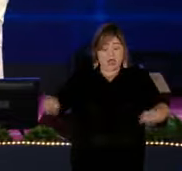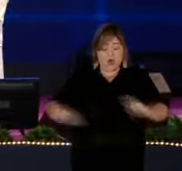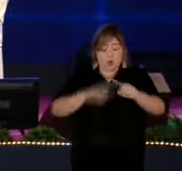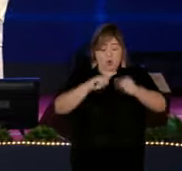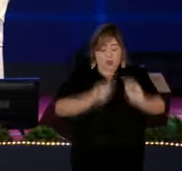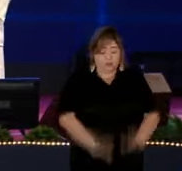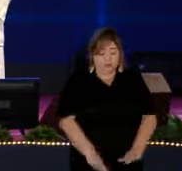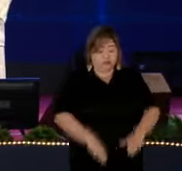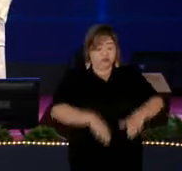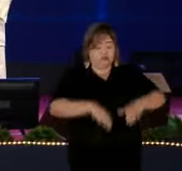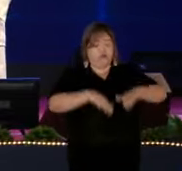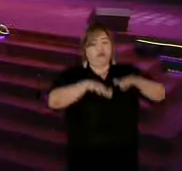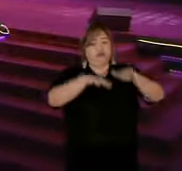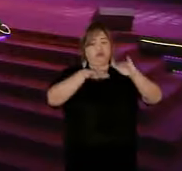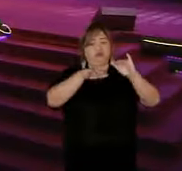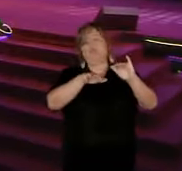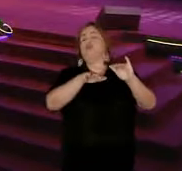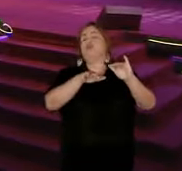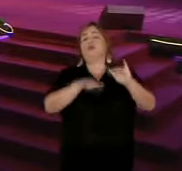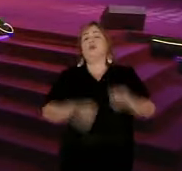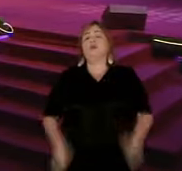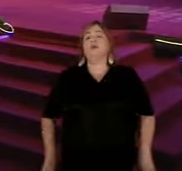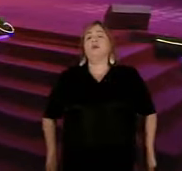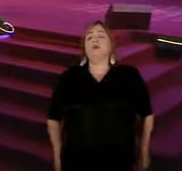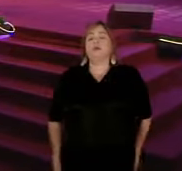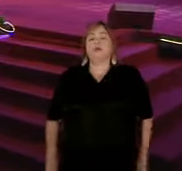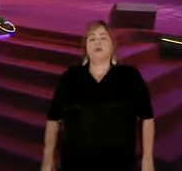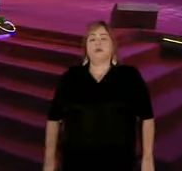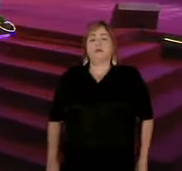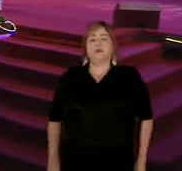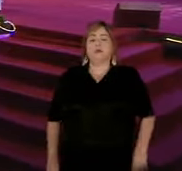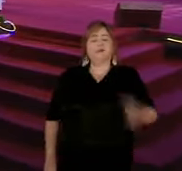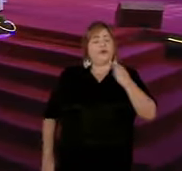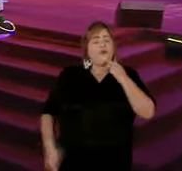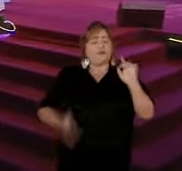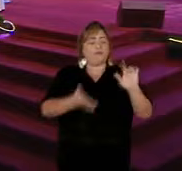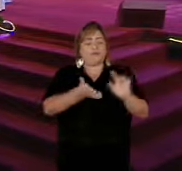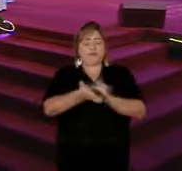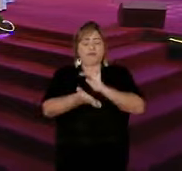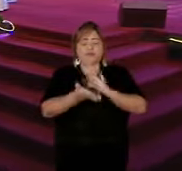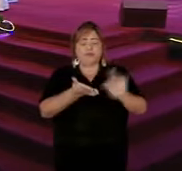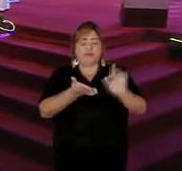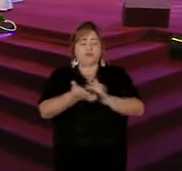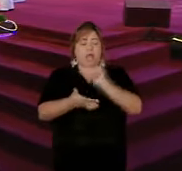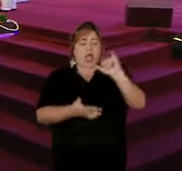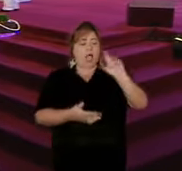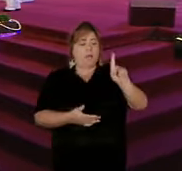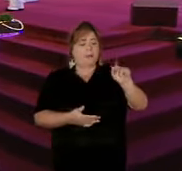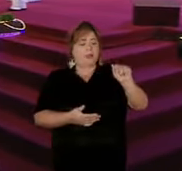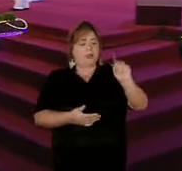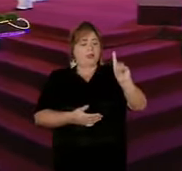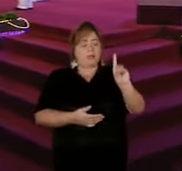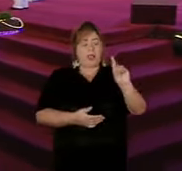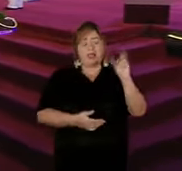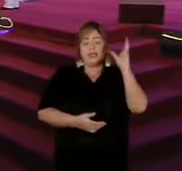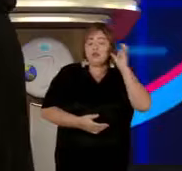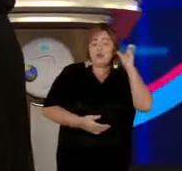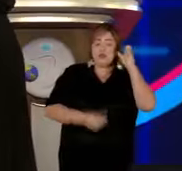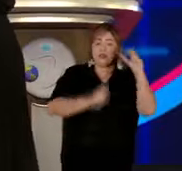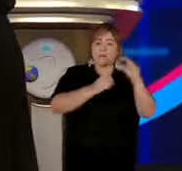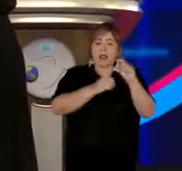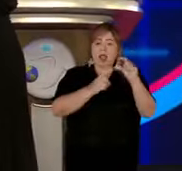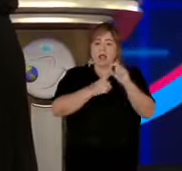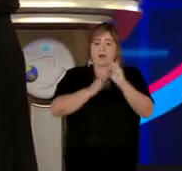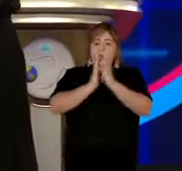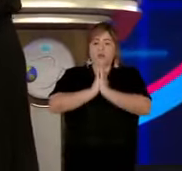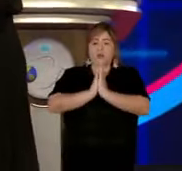del Señor. No, no le dé iPad ni teléfono. Que aprendan, que oigan palabra. Mientras están en la